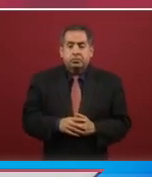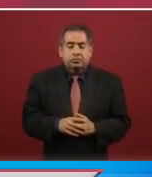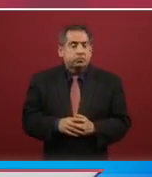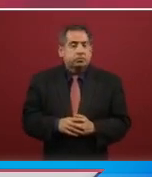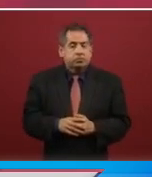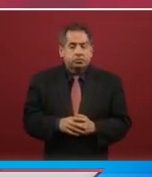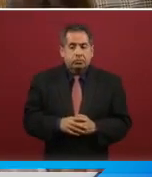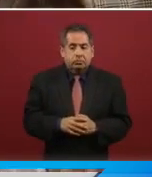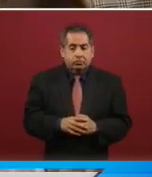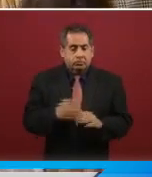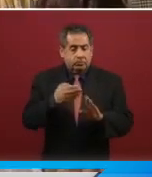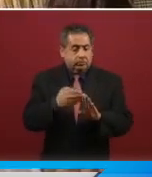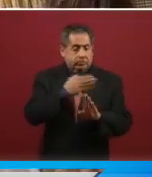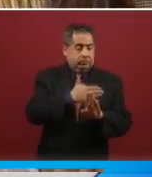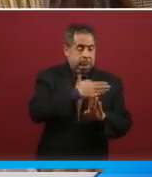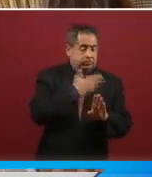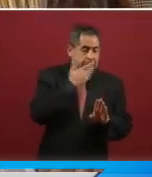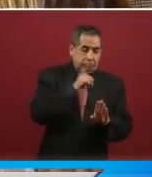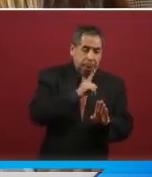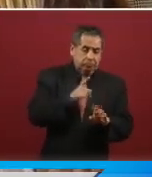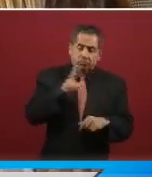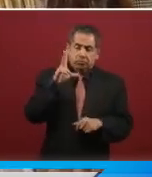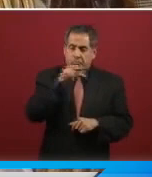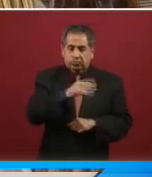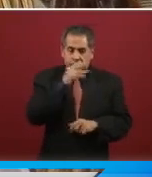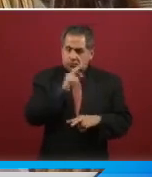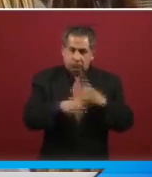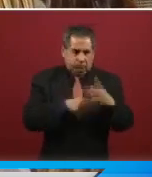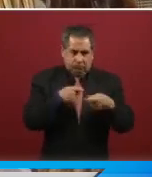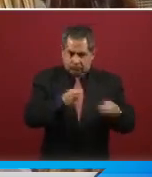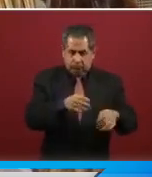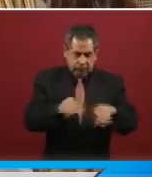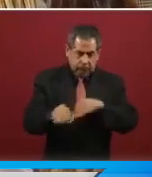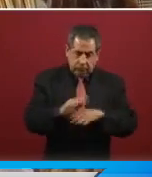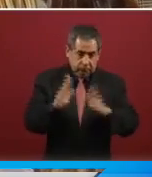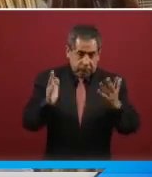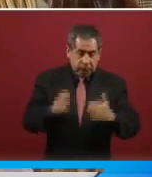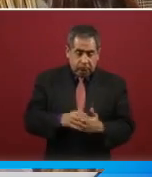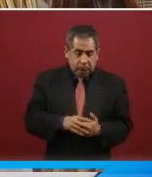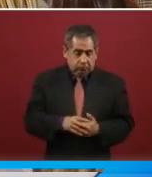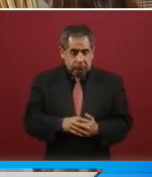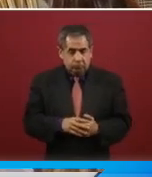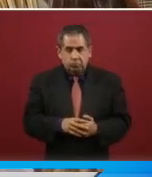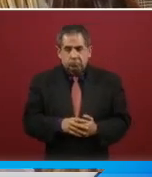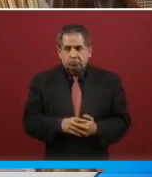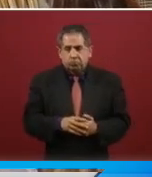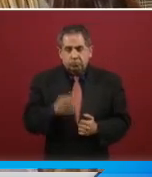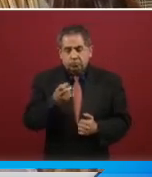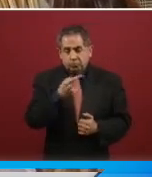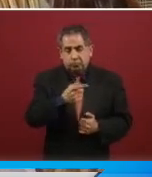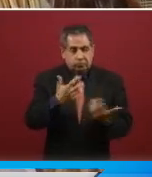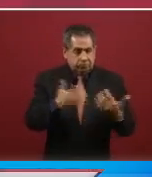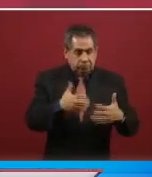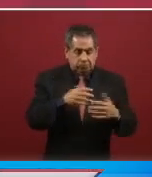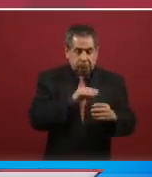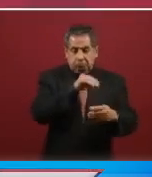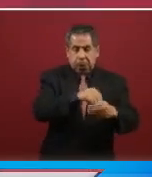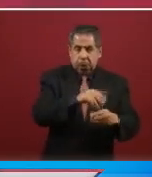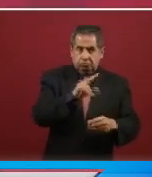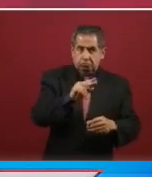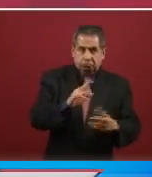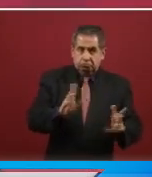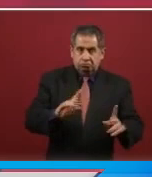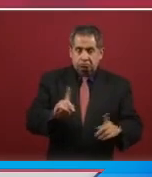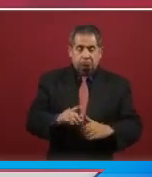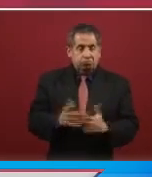principios y valores, y si están relacionados con actos de corrupción. Esto al cuestionarlo sobre las aportaciones de este personaje a su campaña. En el